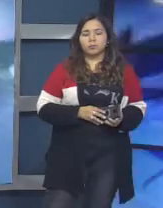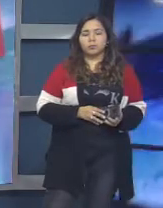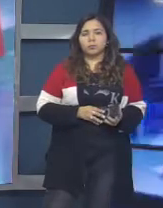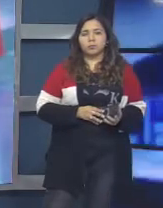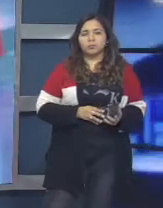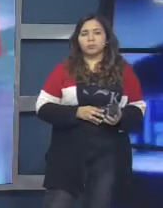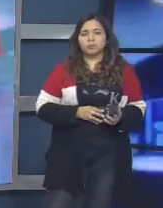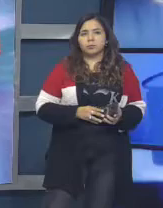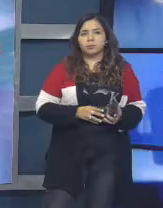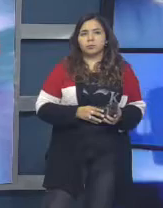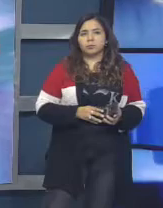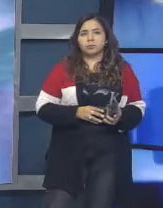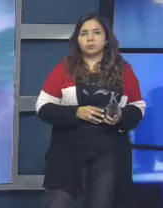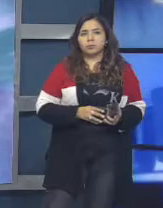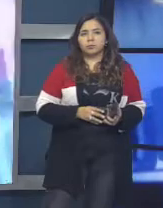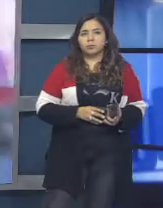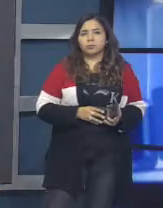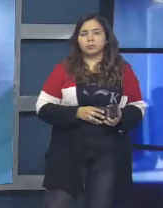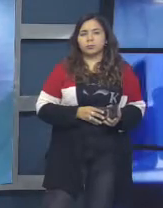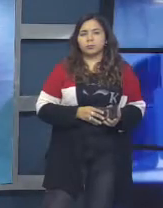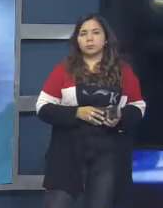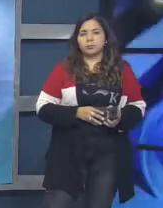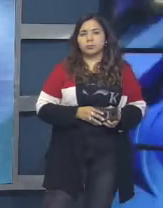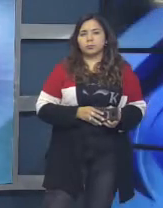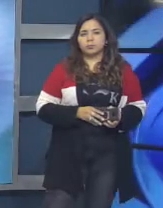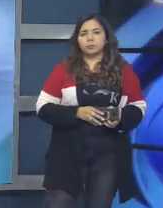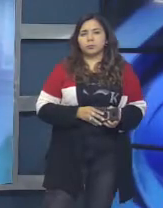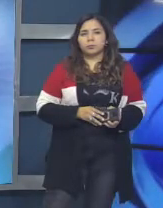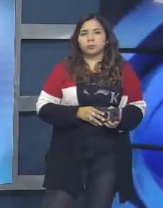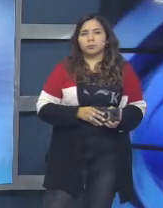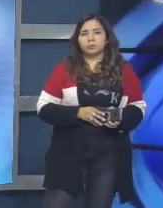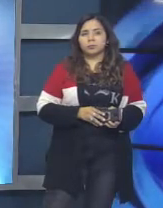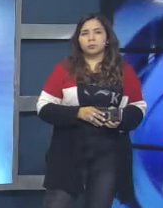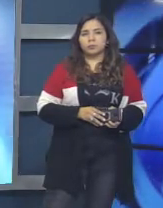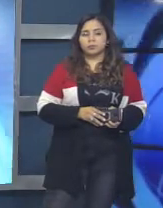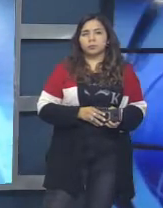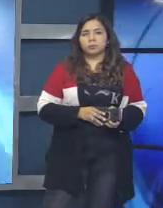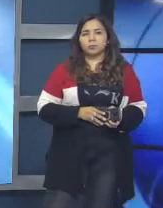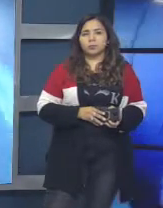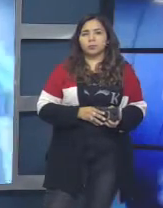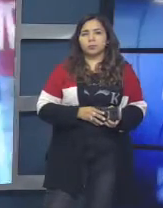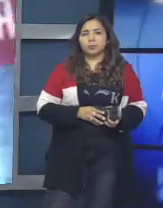en diputados, tranquilamente se puede volver a tener